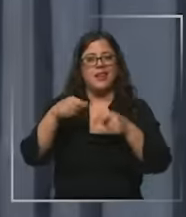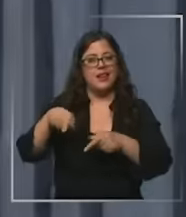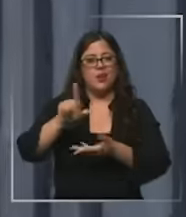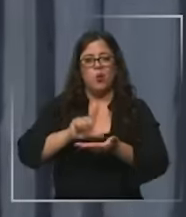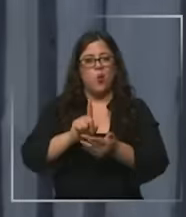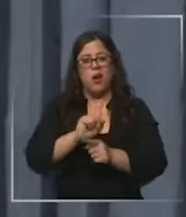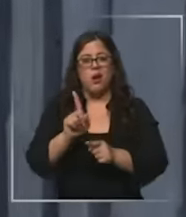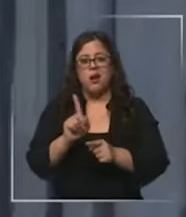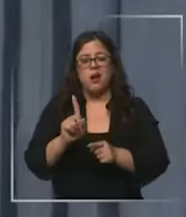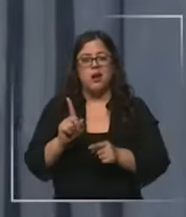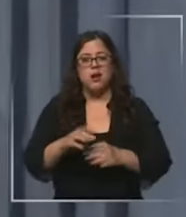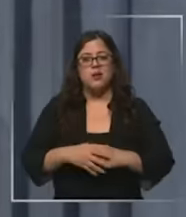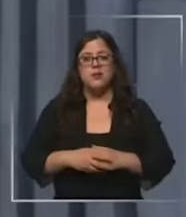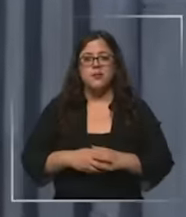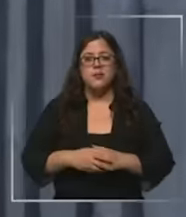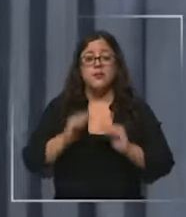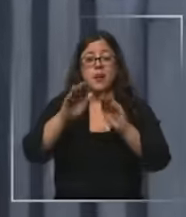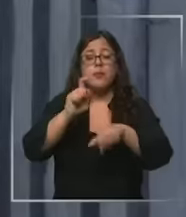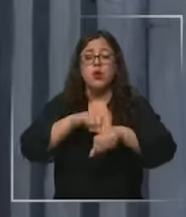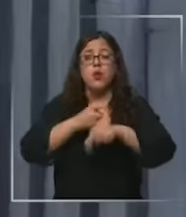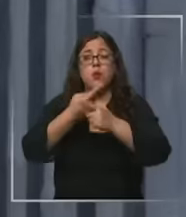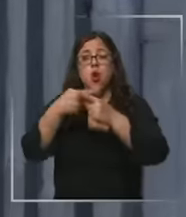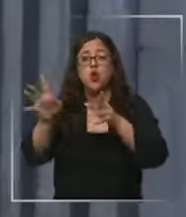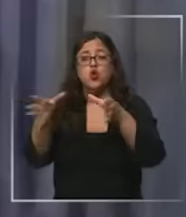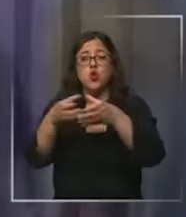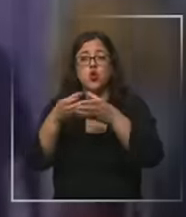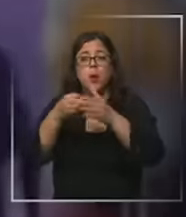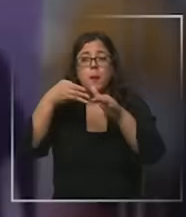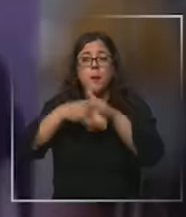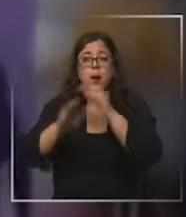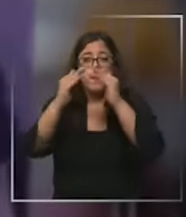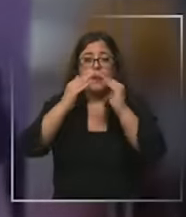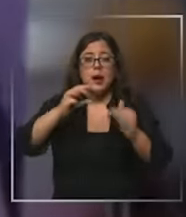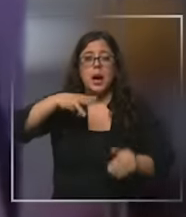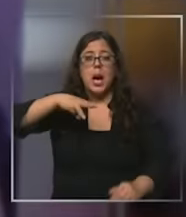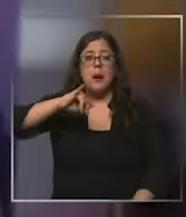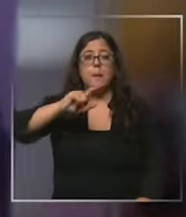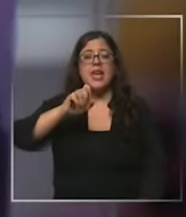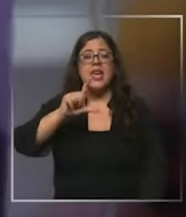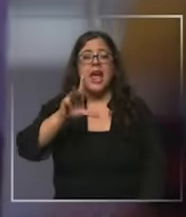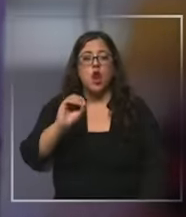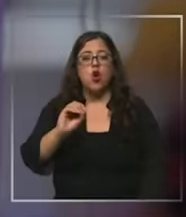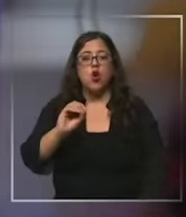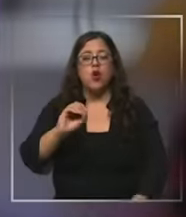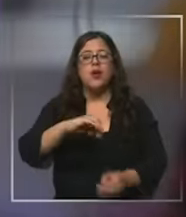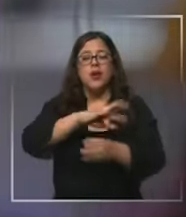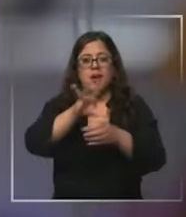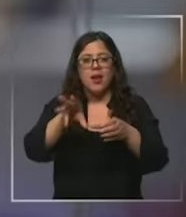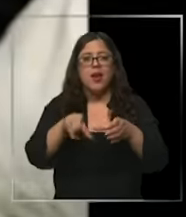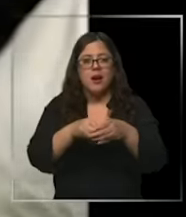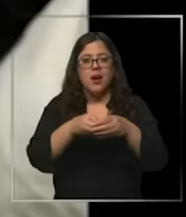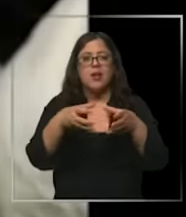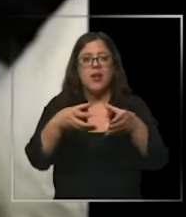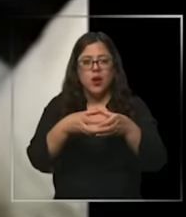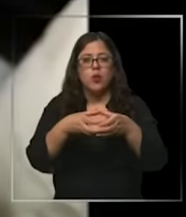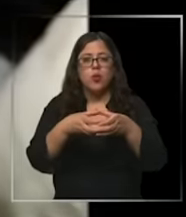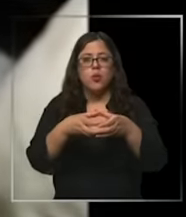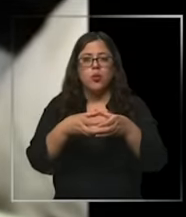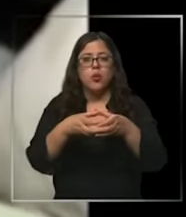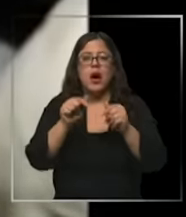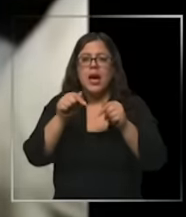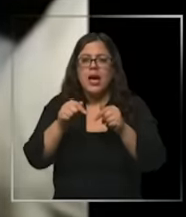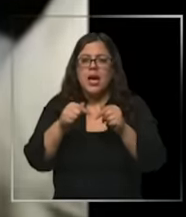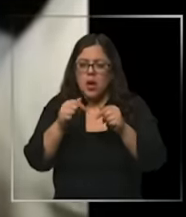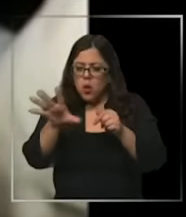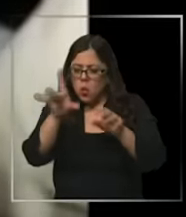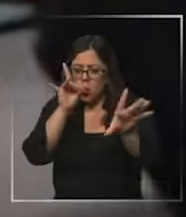sector. En paralelo, otra unidad allanó la casa del Miguelo, mano derecha del padrino. Encuentran pruebas y elementos claves